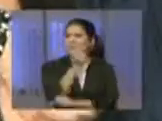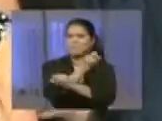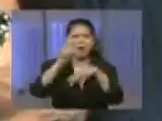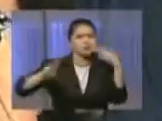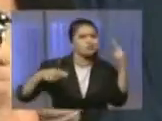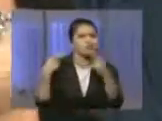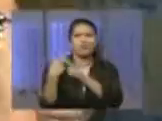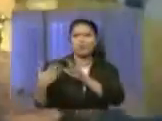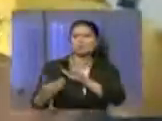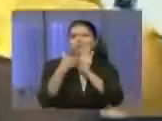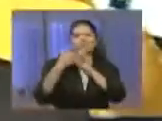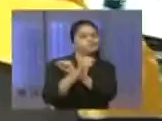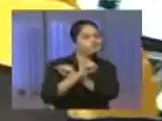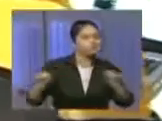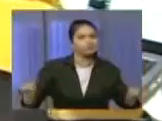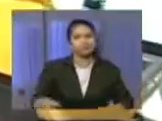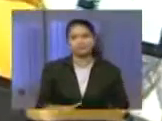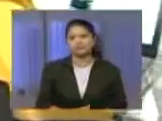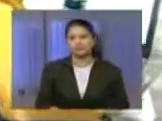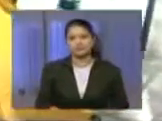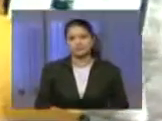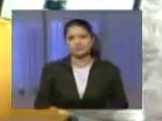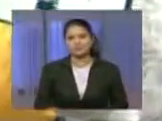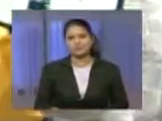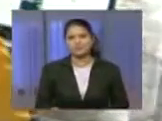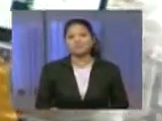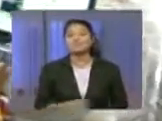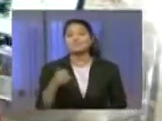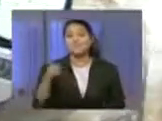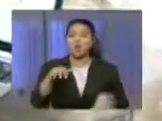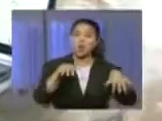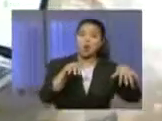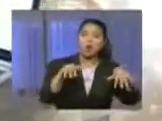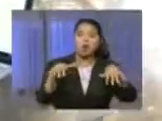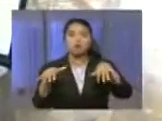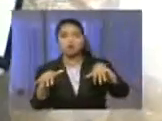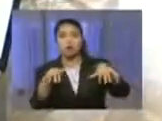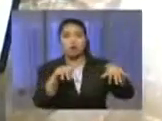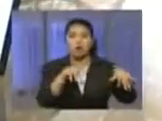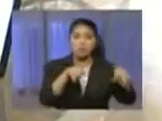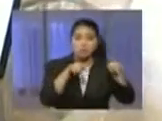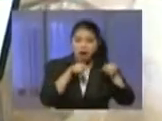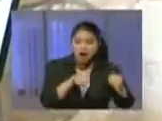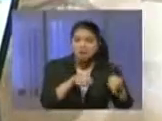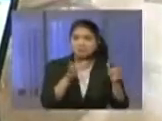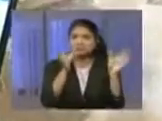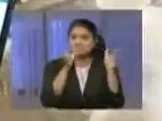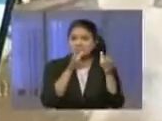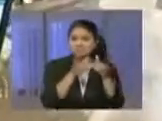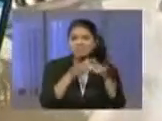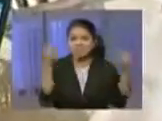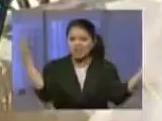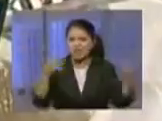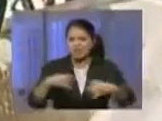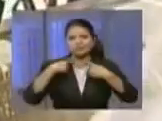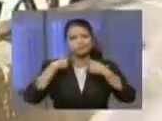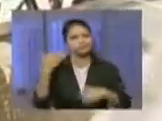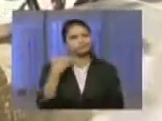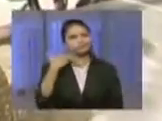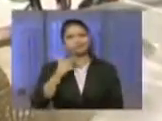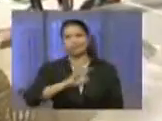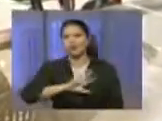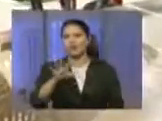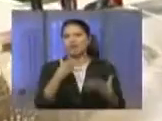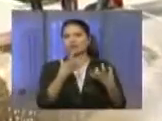con nosotros la banda de los zombis solo está destinada a la derrota a la